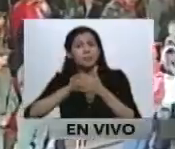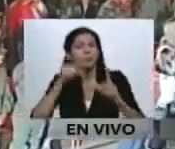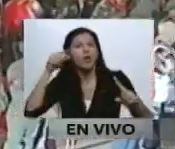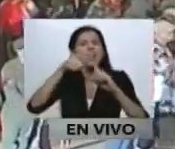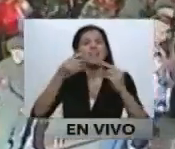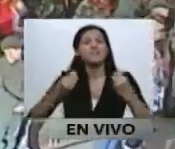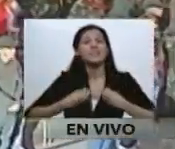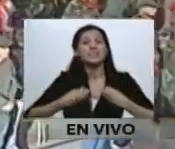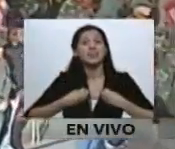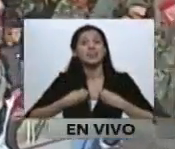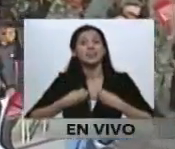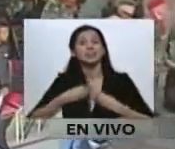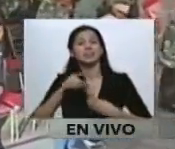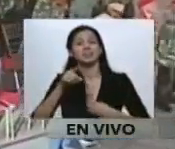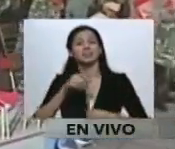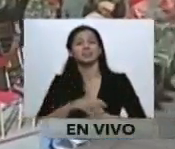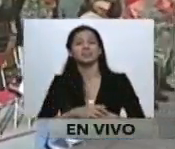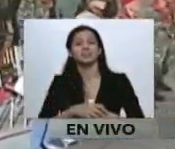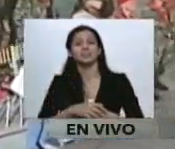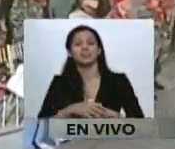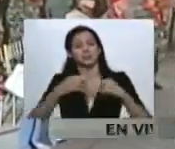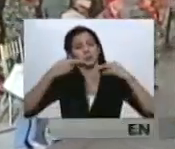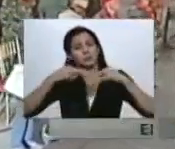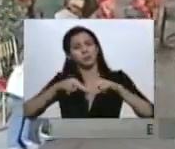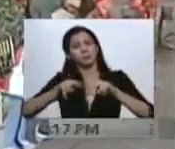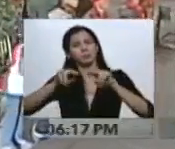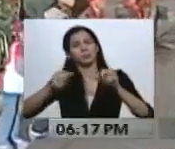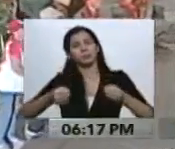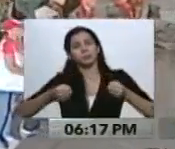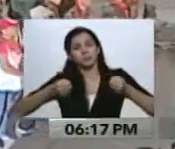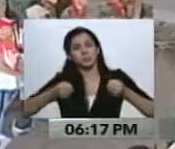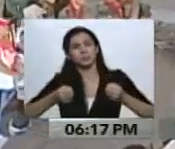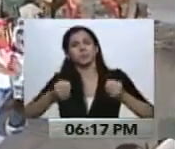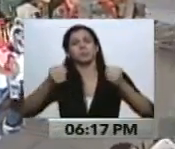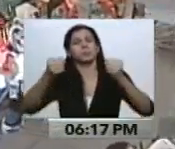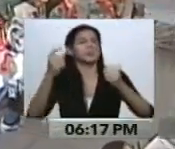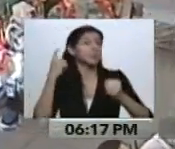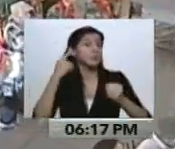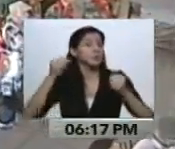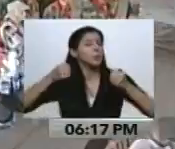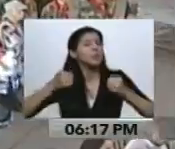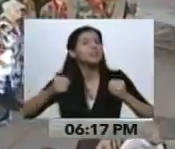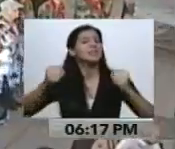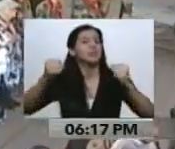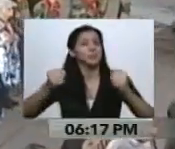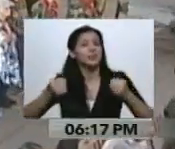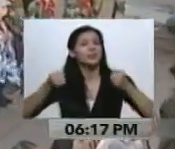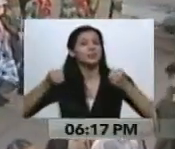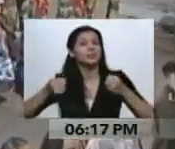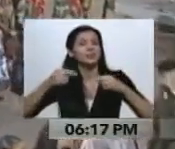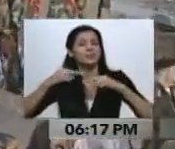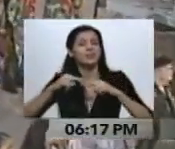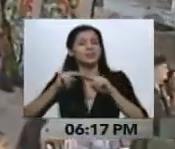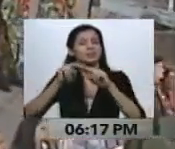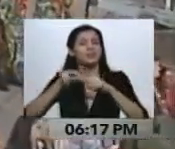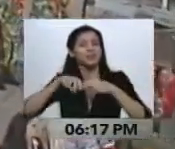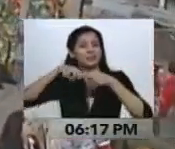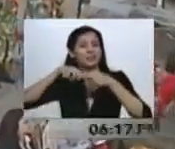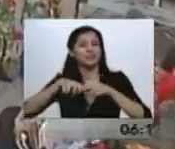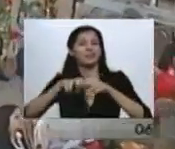Es meses en un columpio, fui, fui, fui, entre el bullido y la